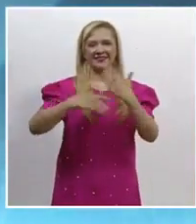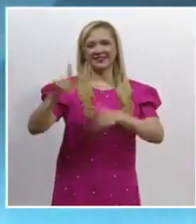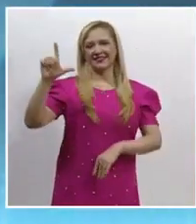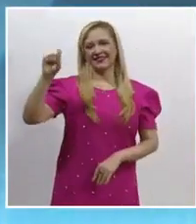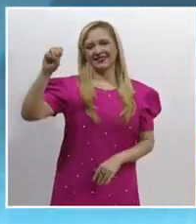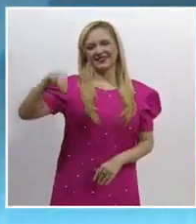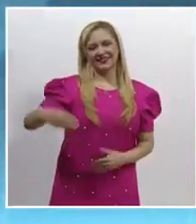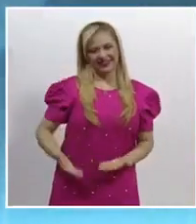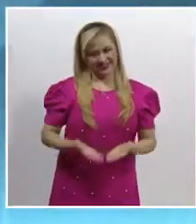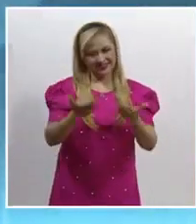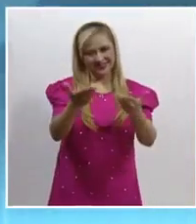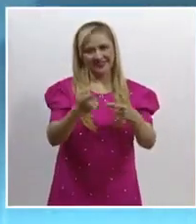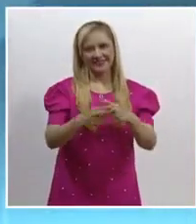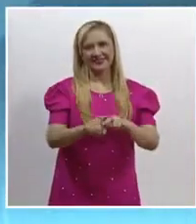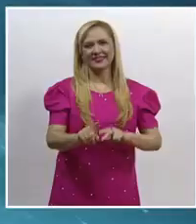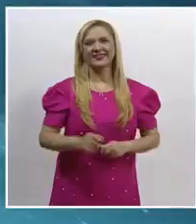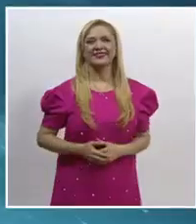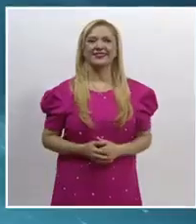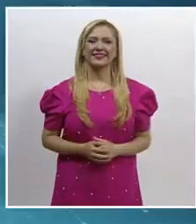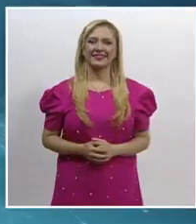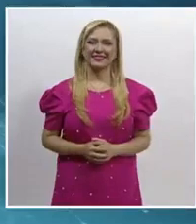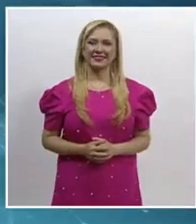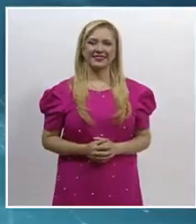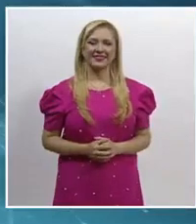mexicana. Comenzamos.